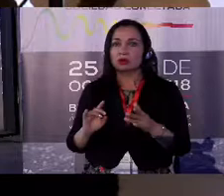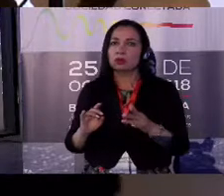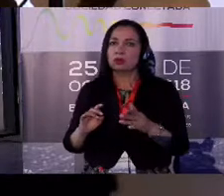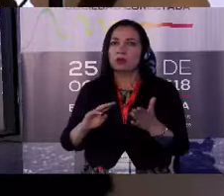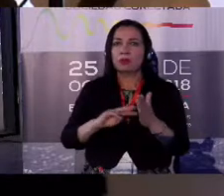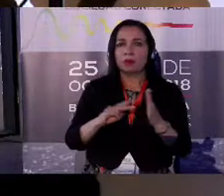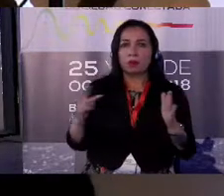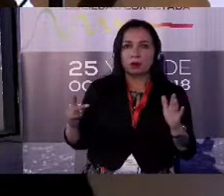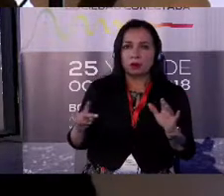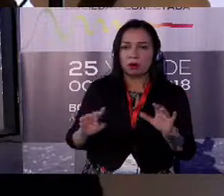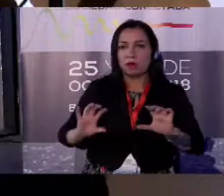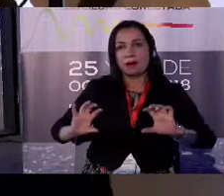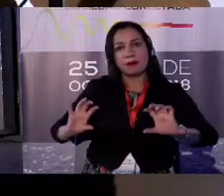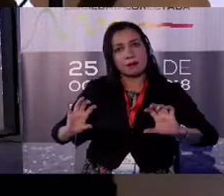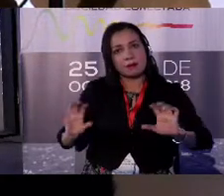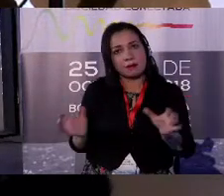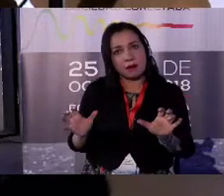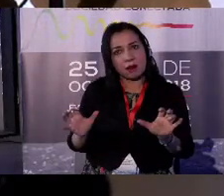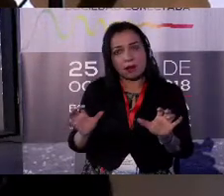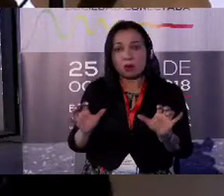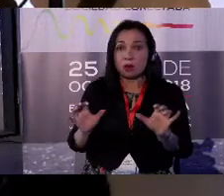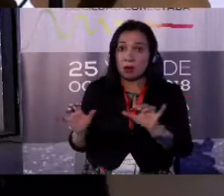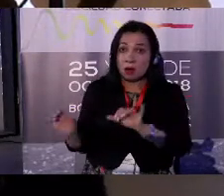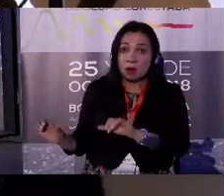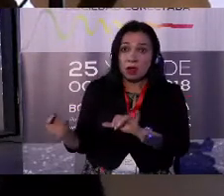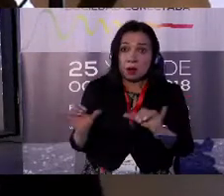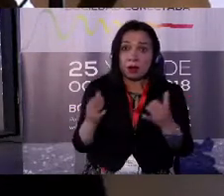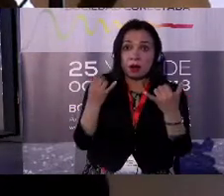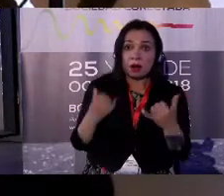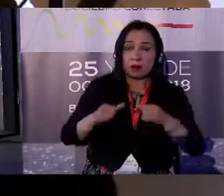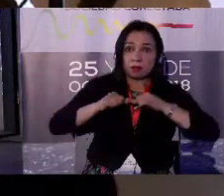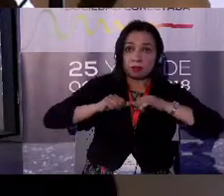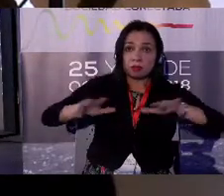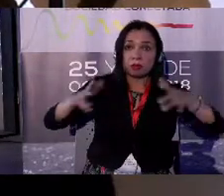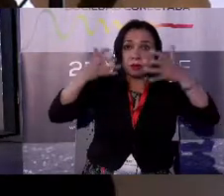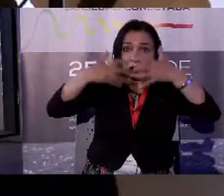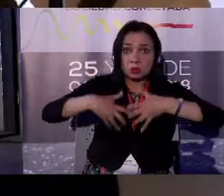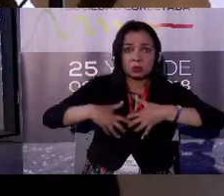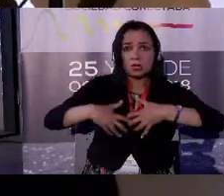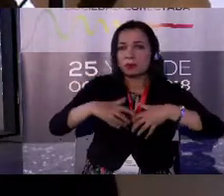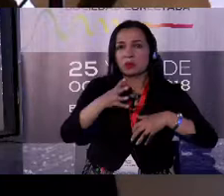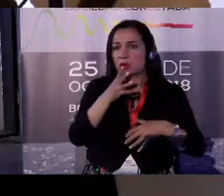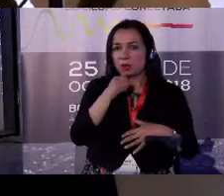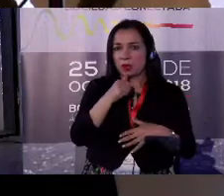de radio, a lo que estamos lanzando ahora en la industria.